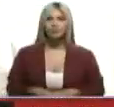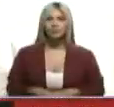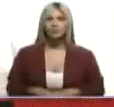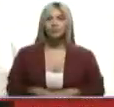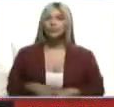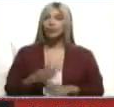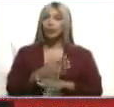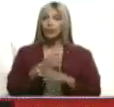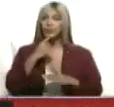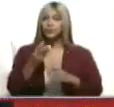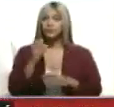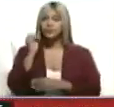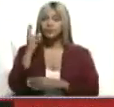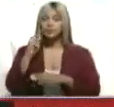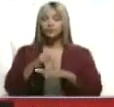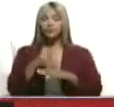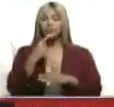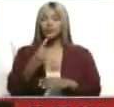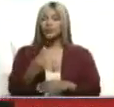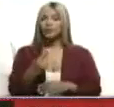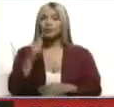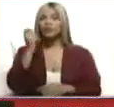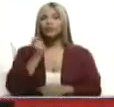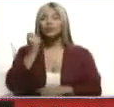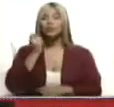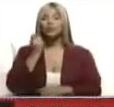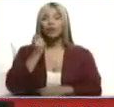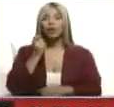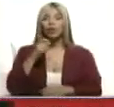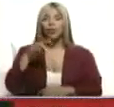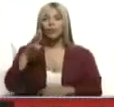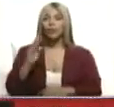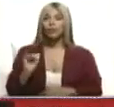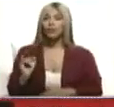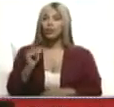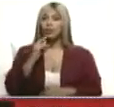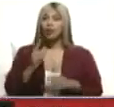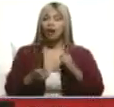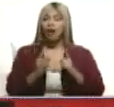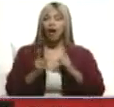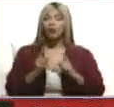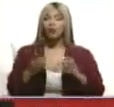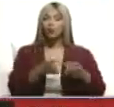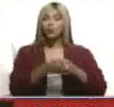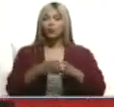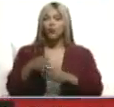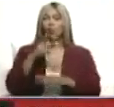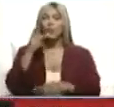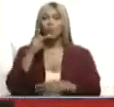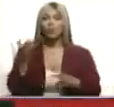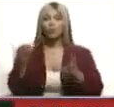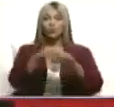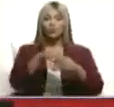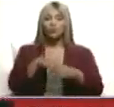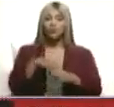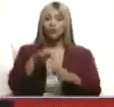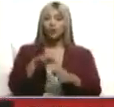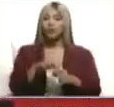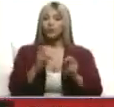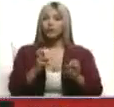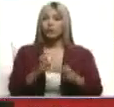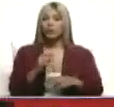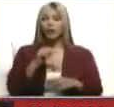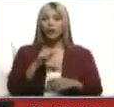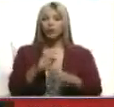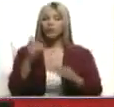ya decía, y lo tendríamos nosotros, lo decía allí el diputado Pedro Infante, destacaba algunos partidos políticos que estuvieran incluidos allí. A estos les